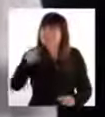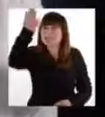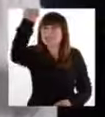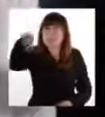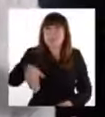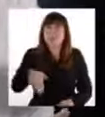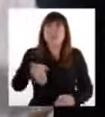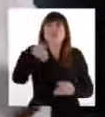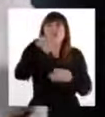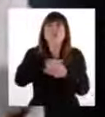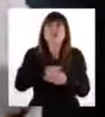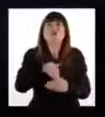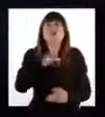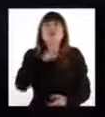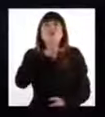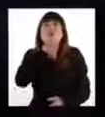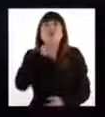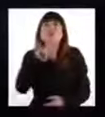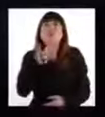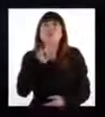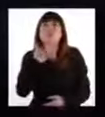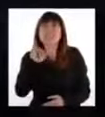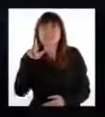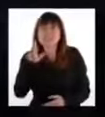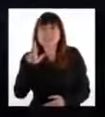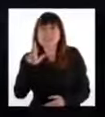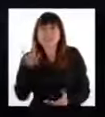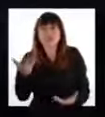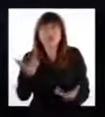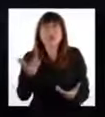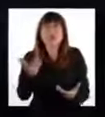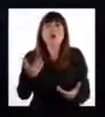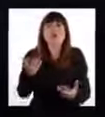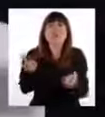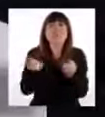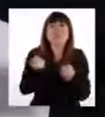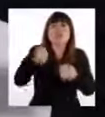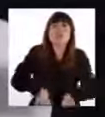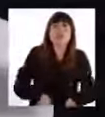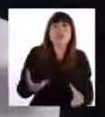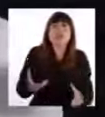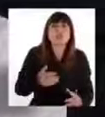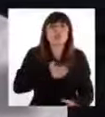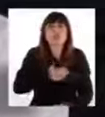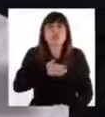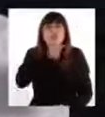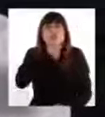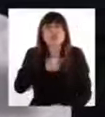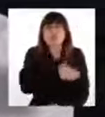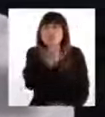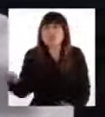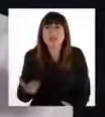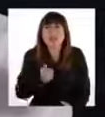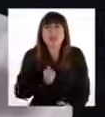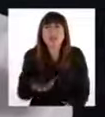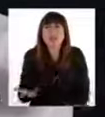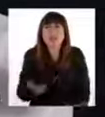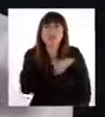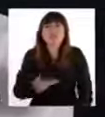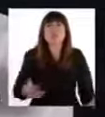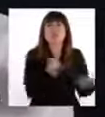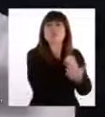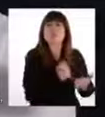llamando al voto útil yo no estoy desesperado por llegar al poder yo no quiero utilizar a los ciudadanos para llegar al poder